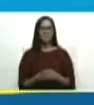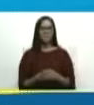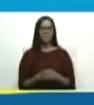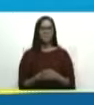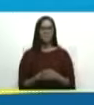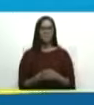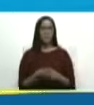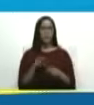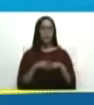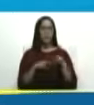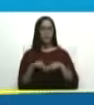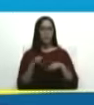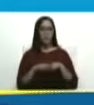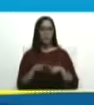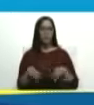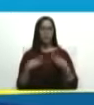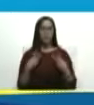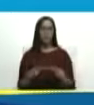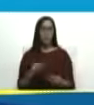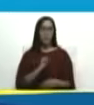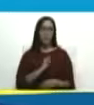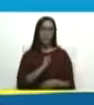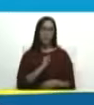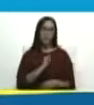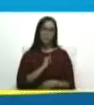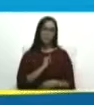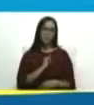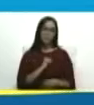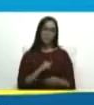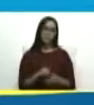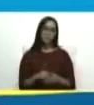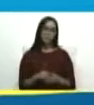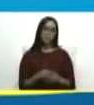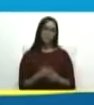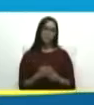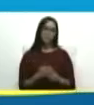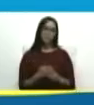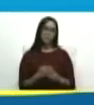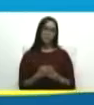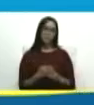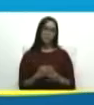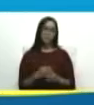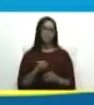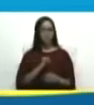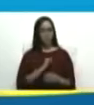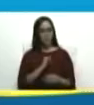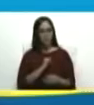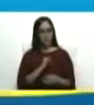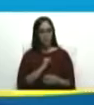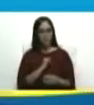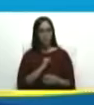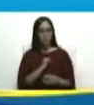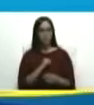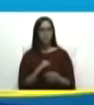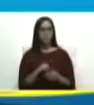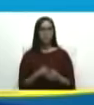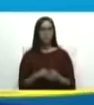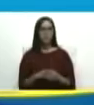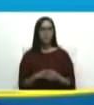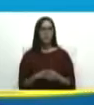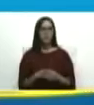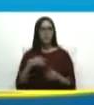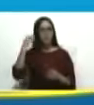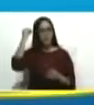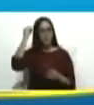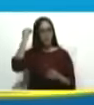ha construido una nueva identidad, la identidad de el que